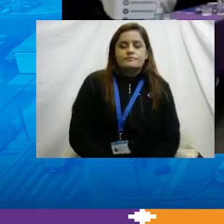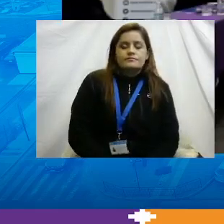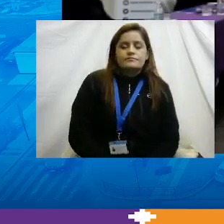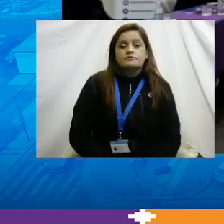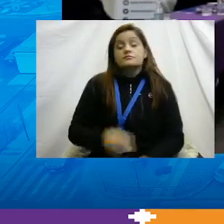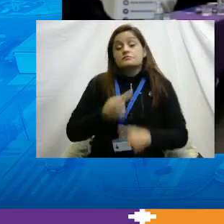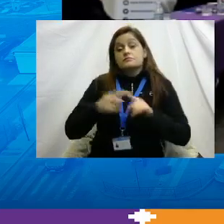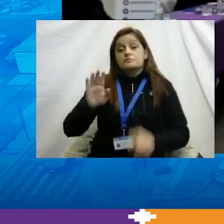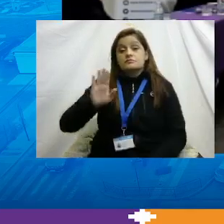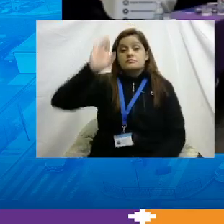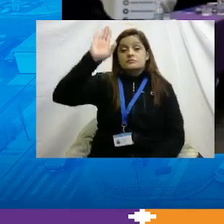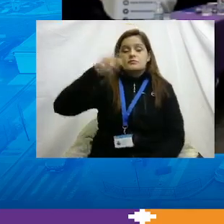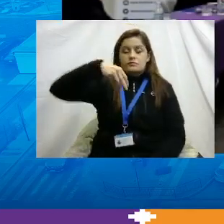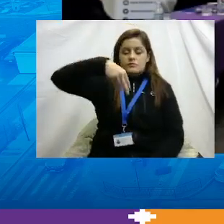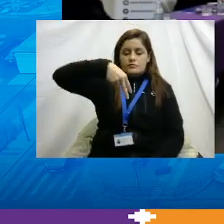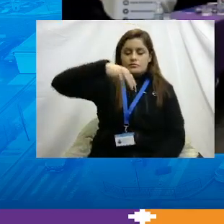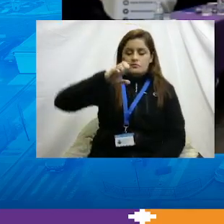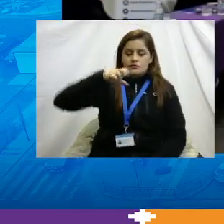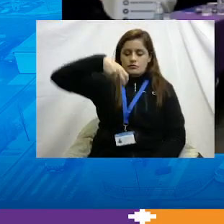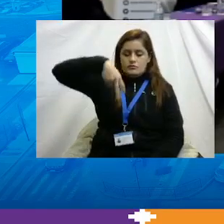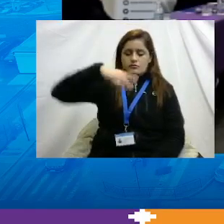Concejal Mendoza.